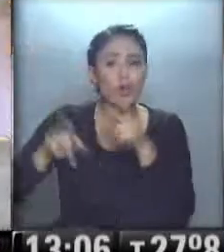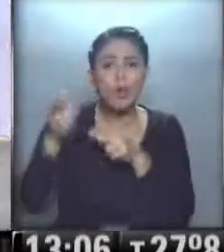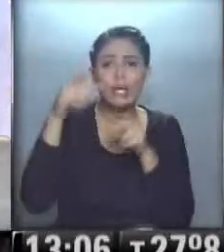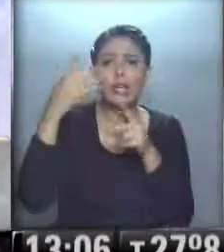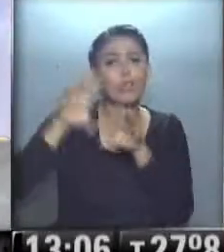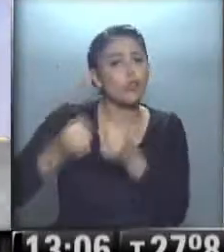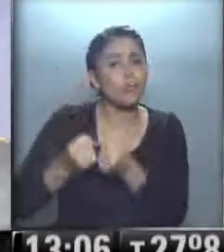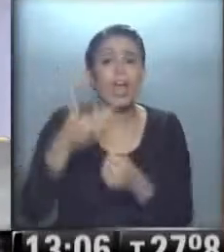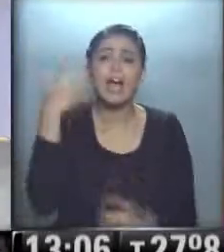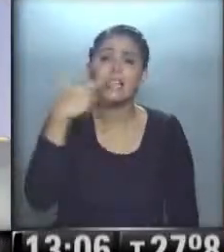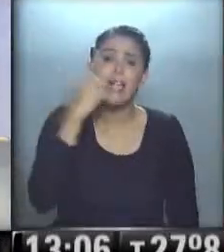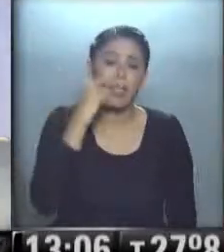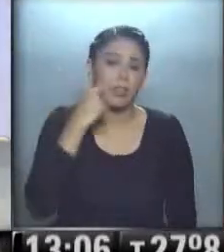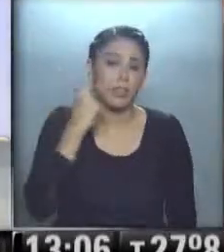3 días.